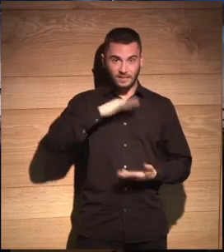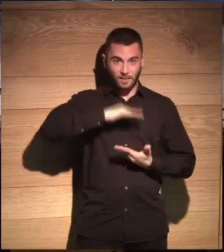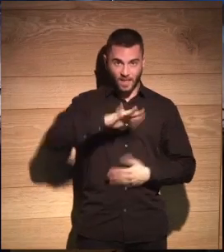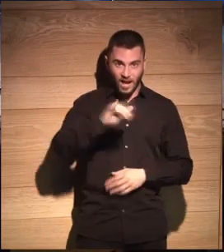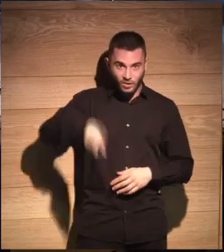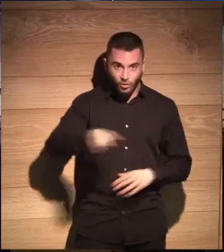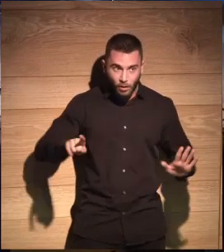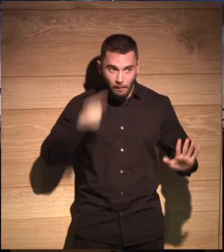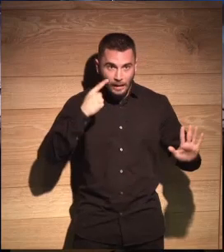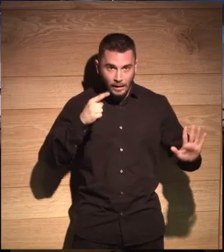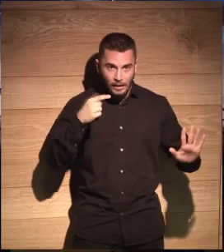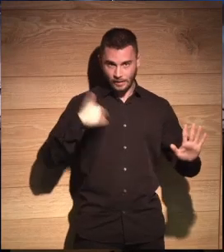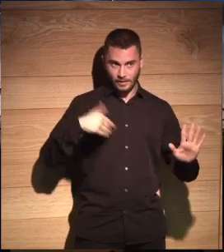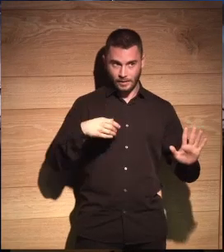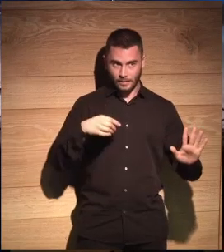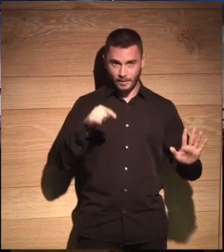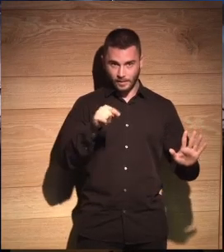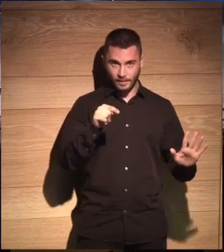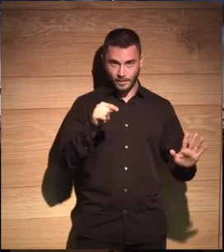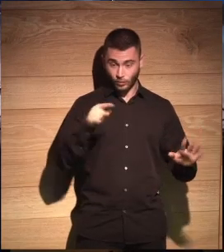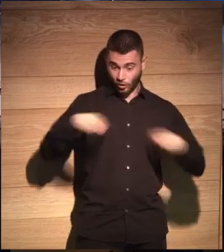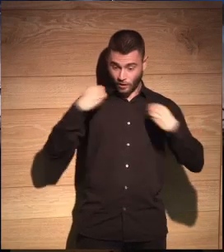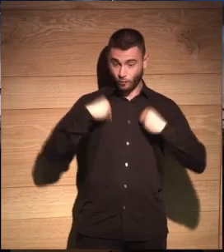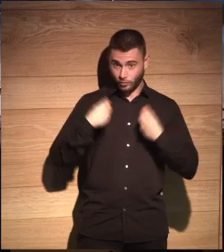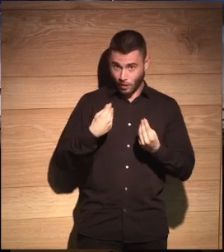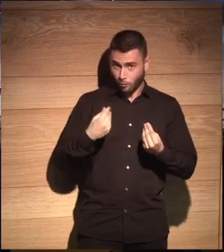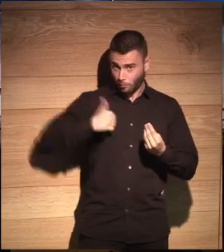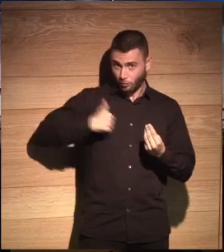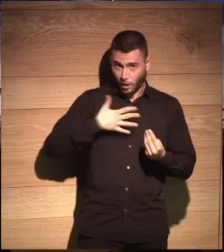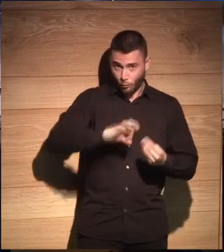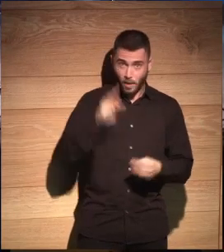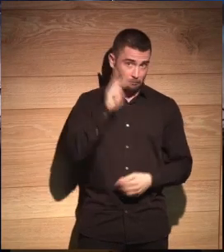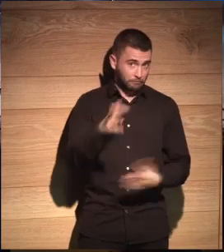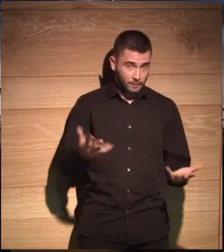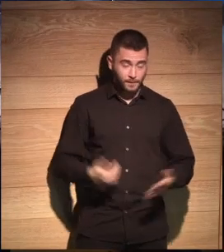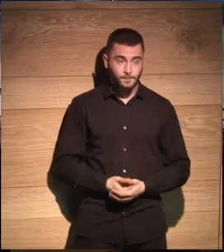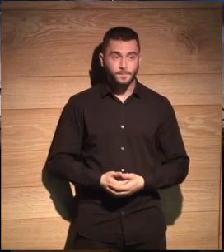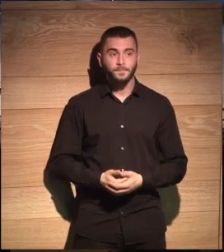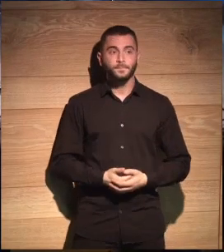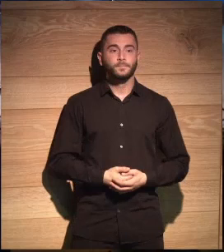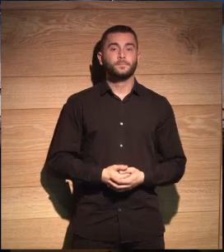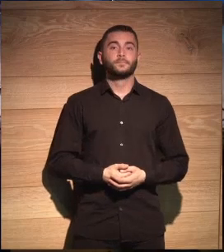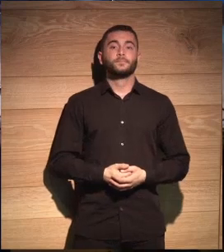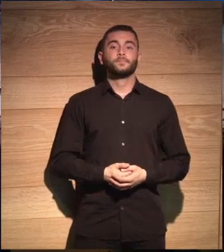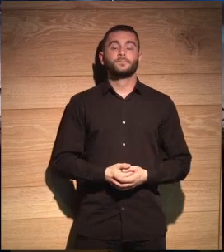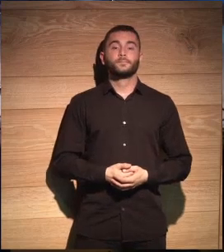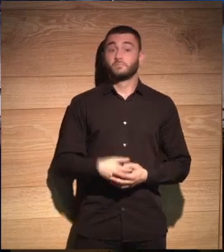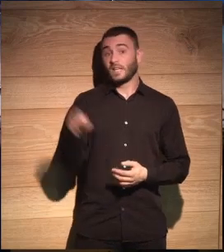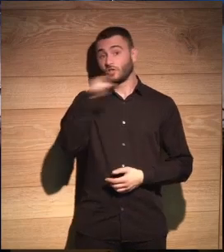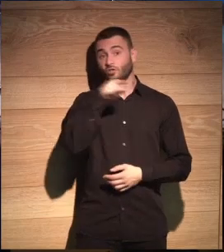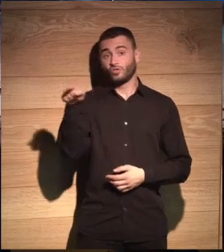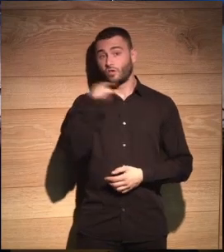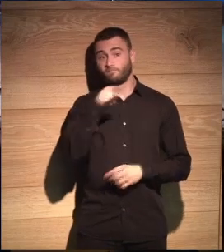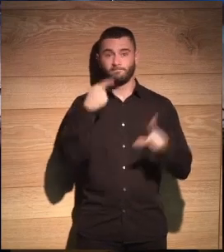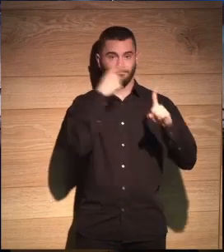si llegamos. Bueno, aquí... Bueno, también podéis ir disfrutando de esto mientras, ¿eh? Que no... Bueno, aquí es un poco las referencias que